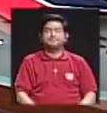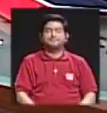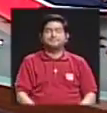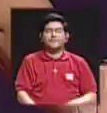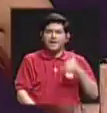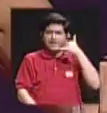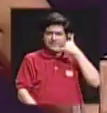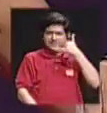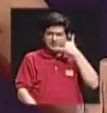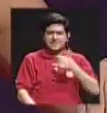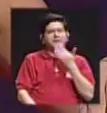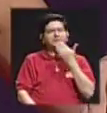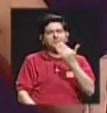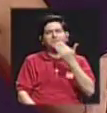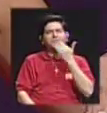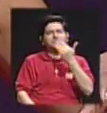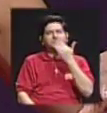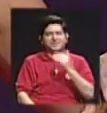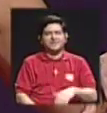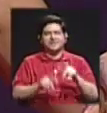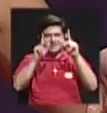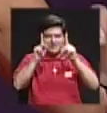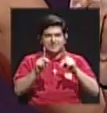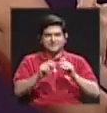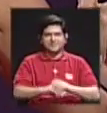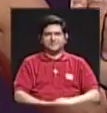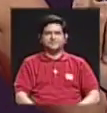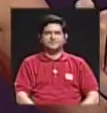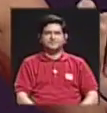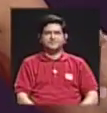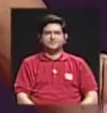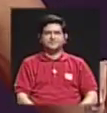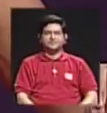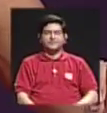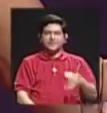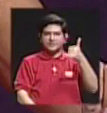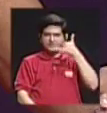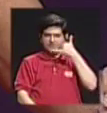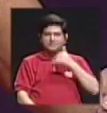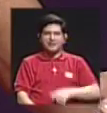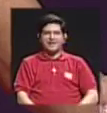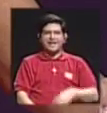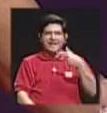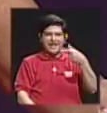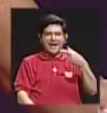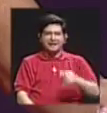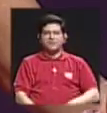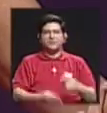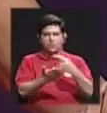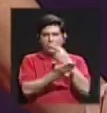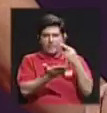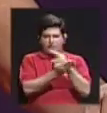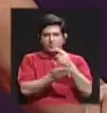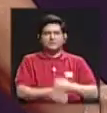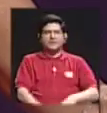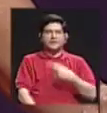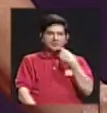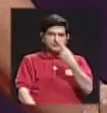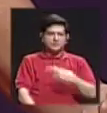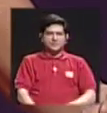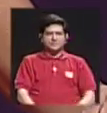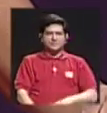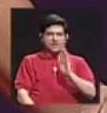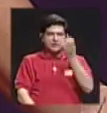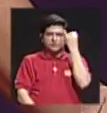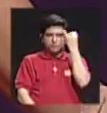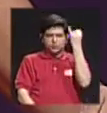Nos están llamando, les agradecemos mucho a nuestro público, nos está llamando don Gerardo de Guadalupe y dice que en